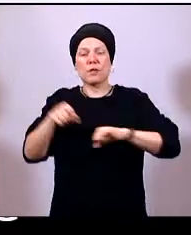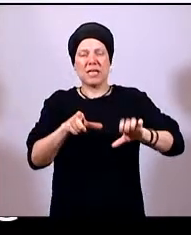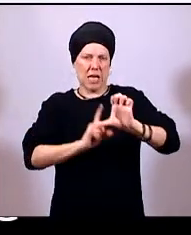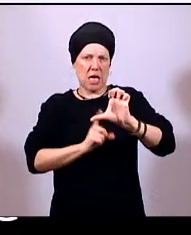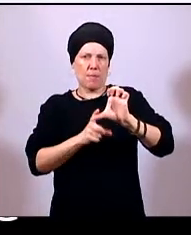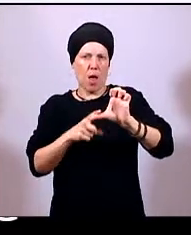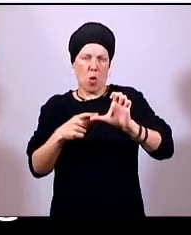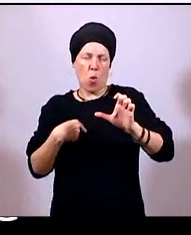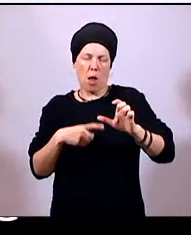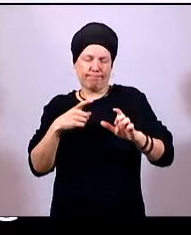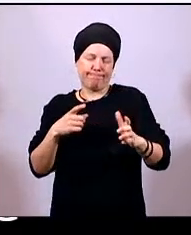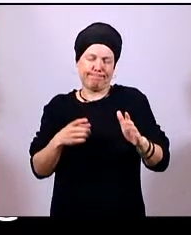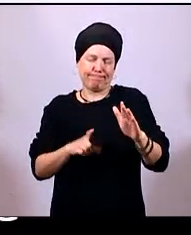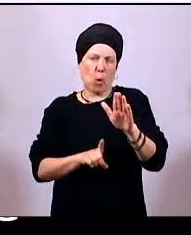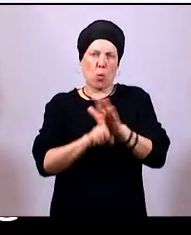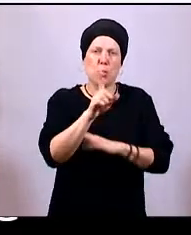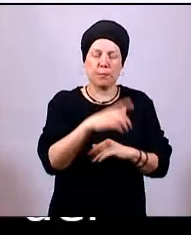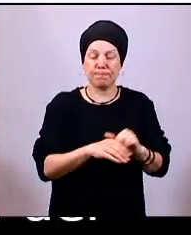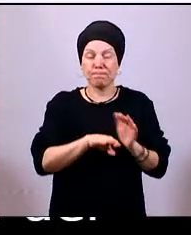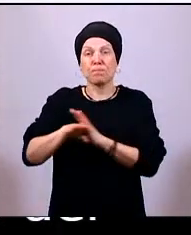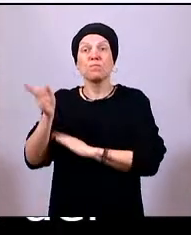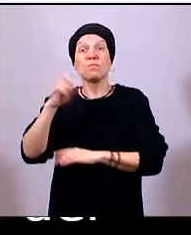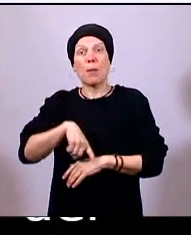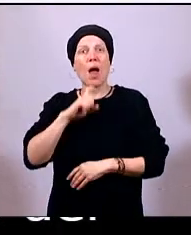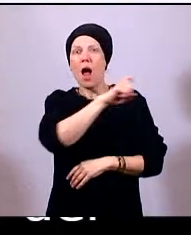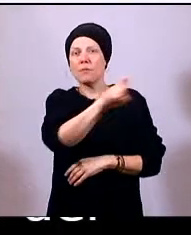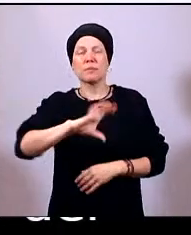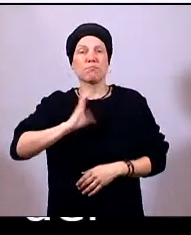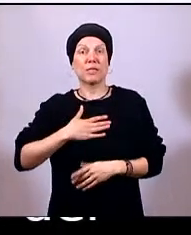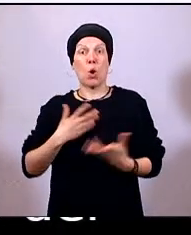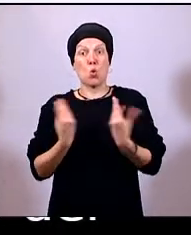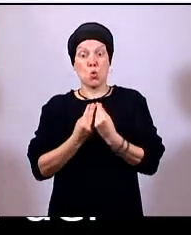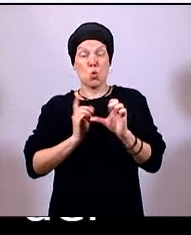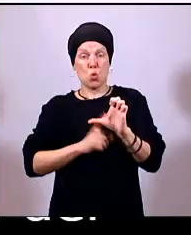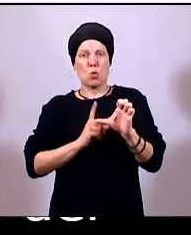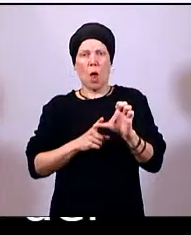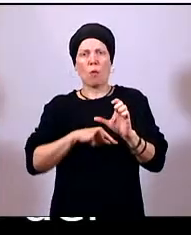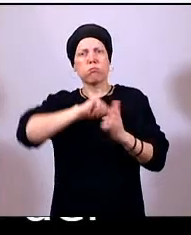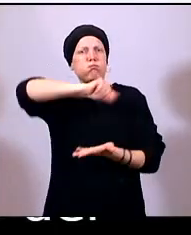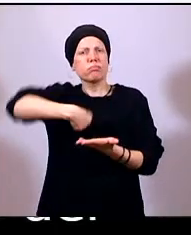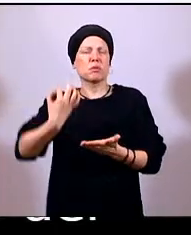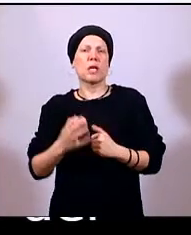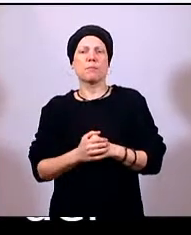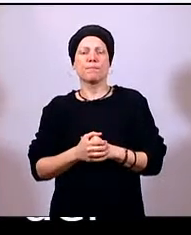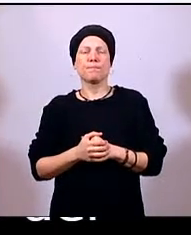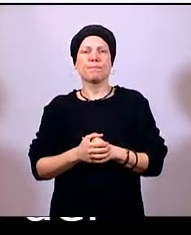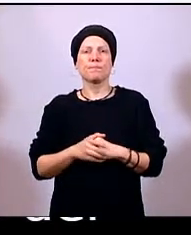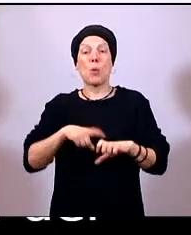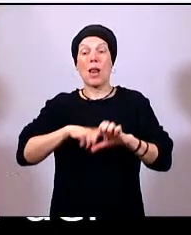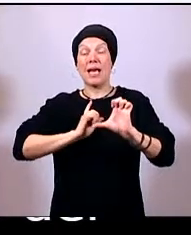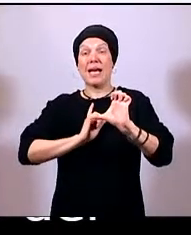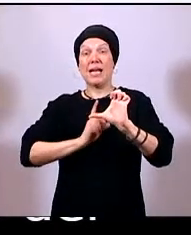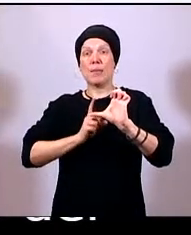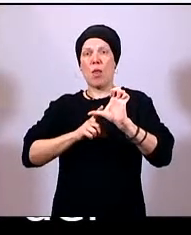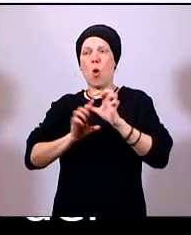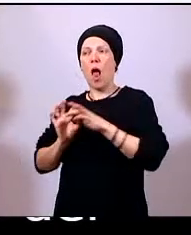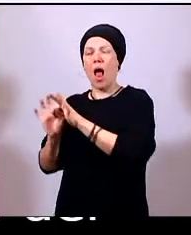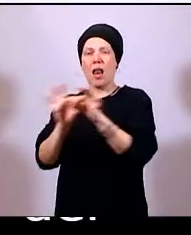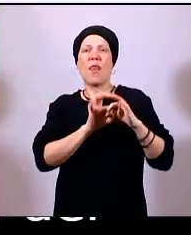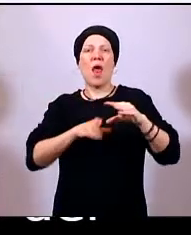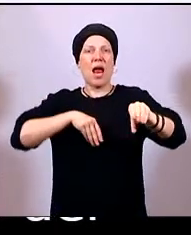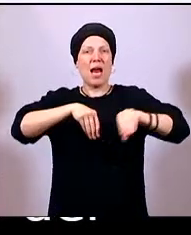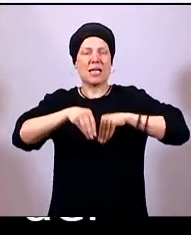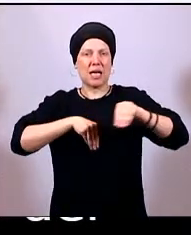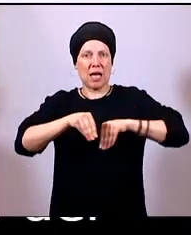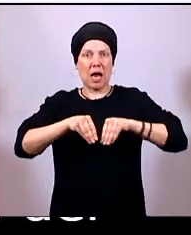Extremadura. Quisiera adelantaros también que mañana la Junta firmará la incorporación de Extremadura a la Alianza Estratégica